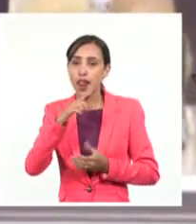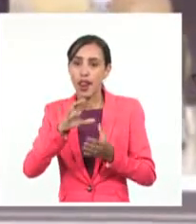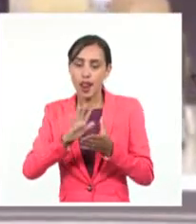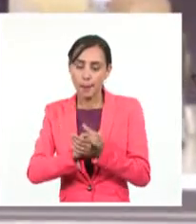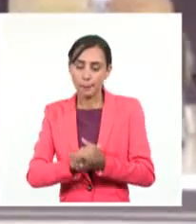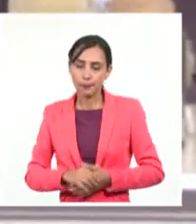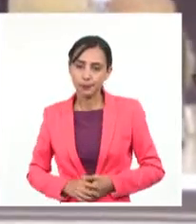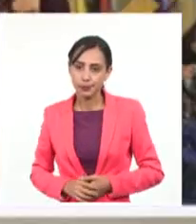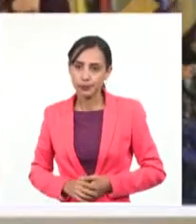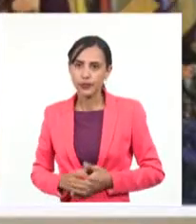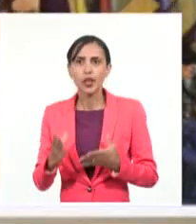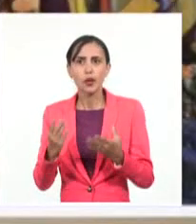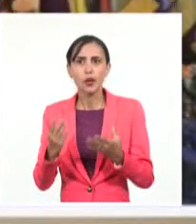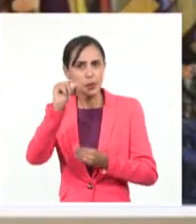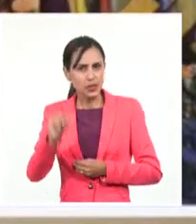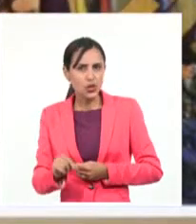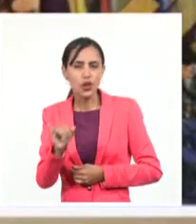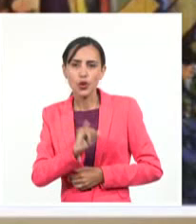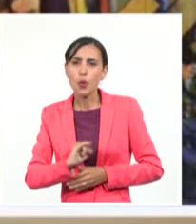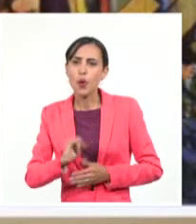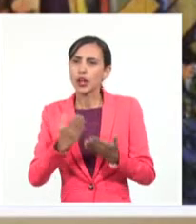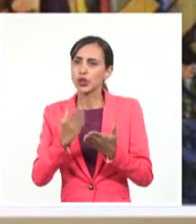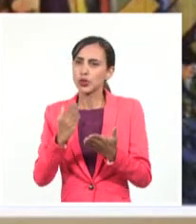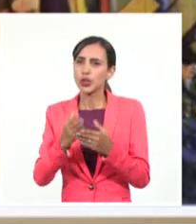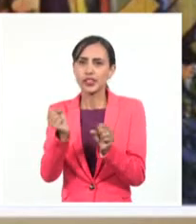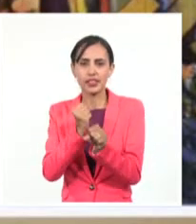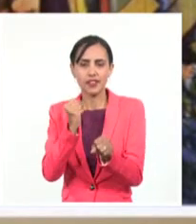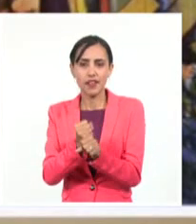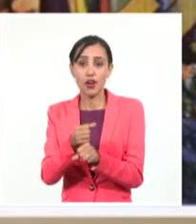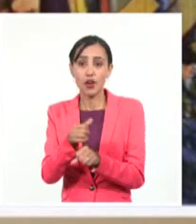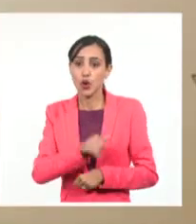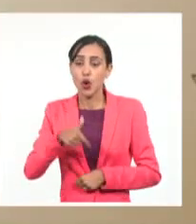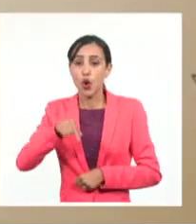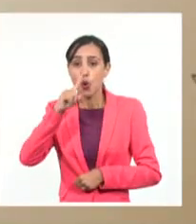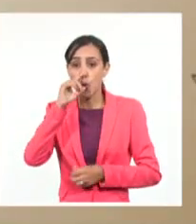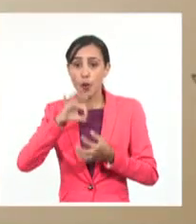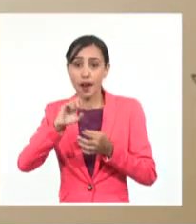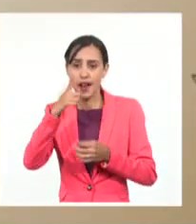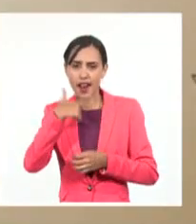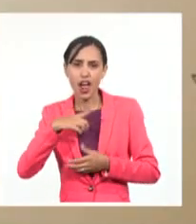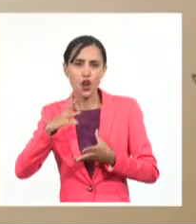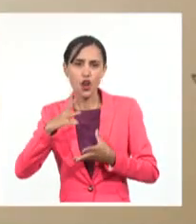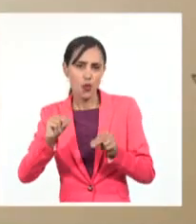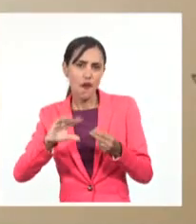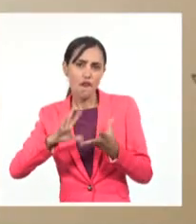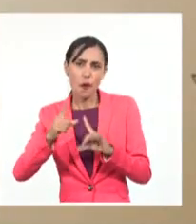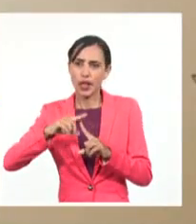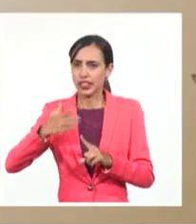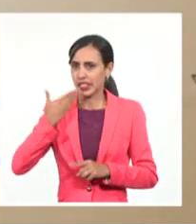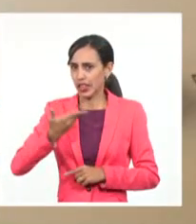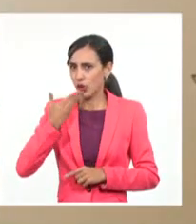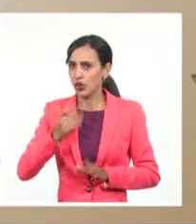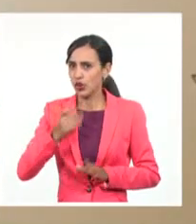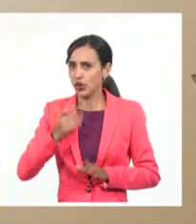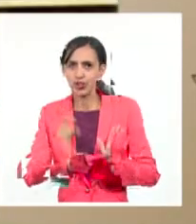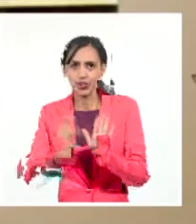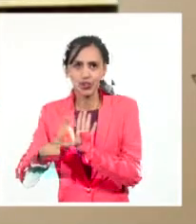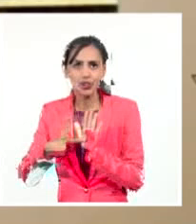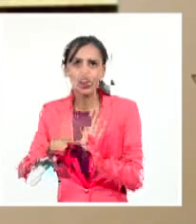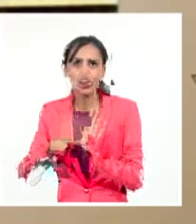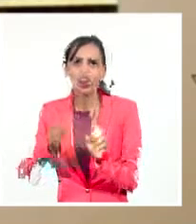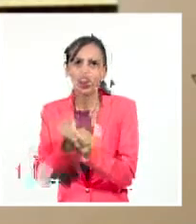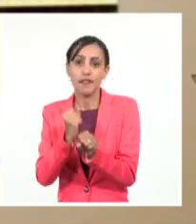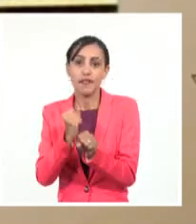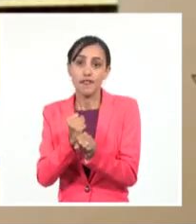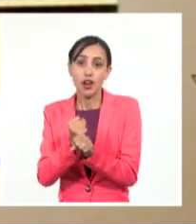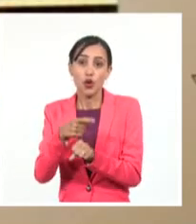destacado es académicos y estudiosos de la vida y la obra del autor de la jungla desde nuevos enfoques teóricos evidencian el porqué legado